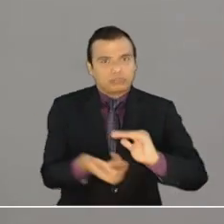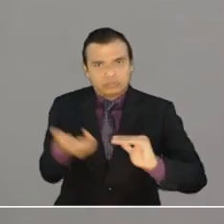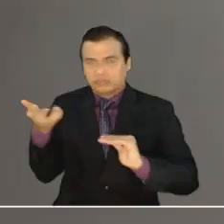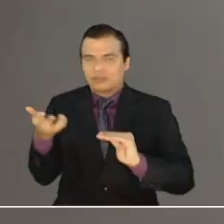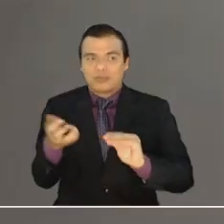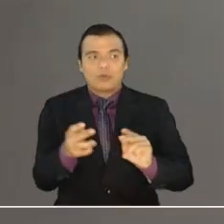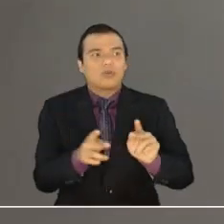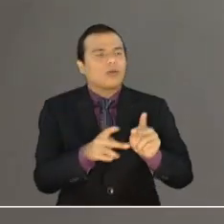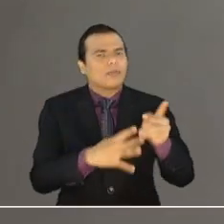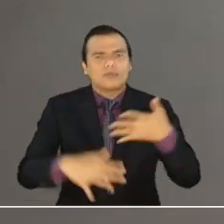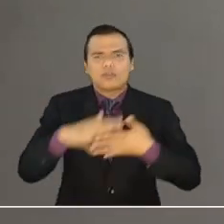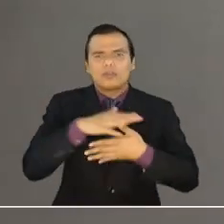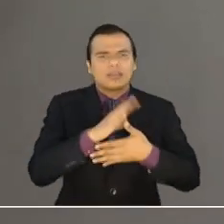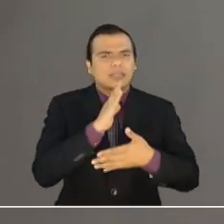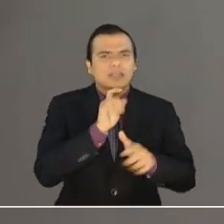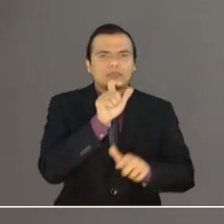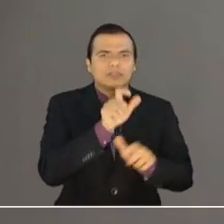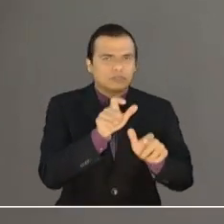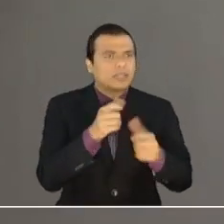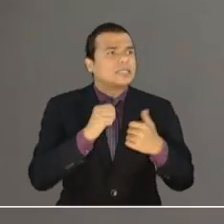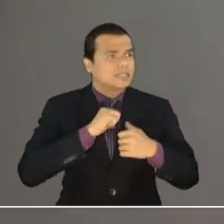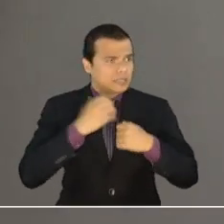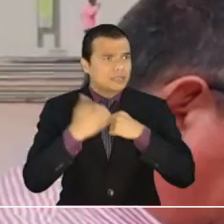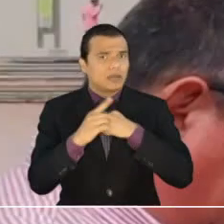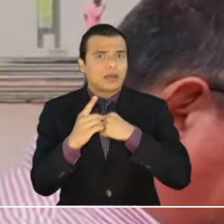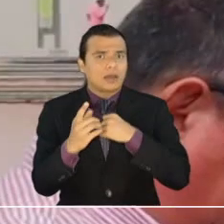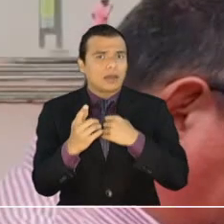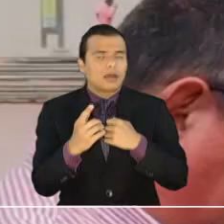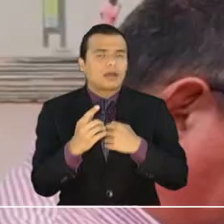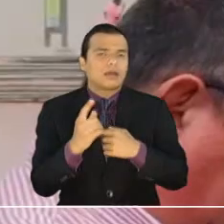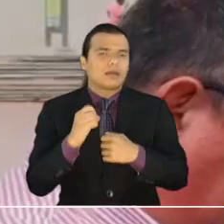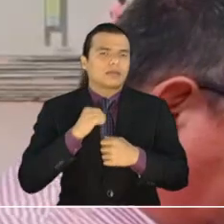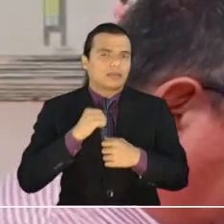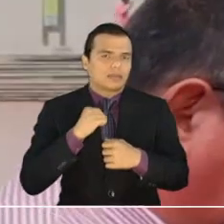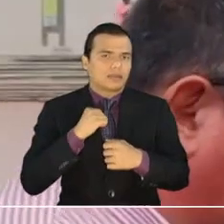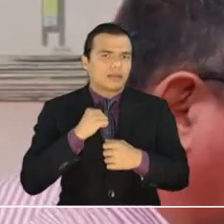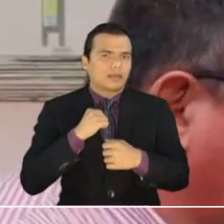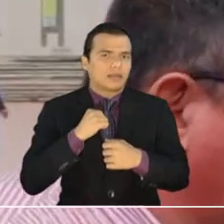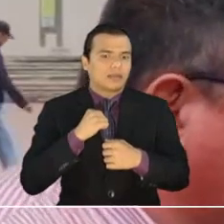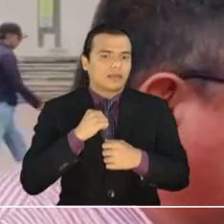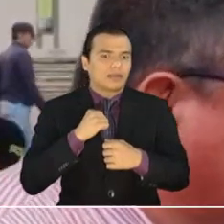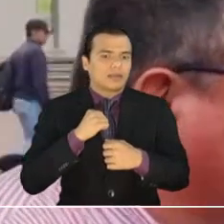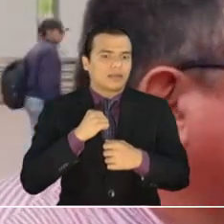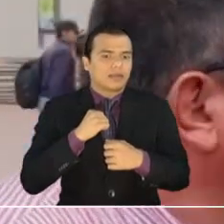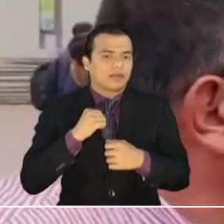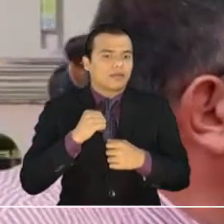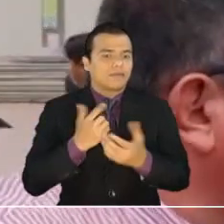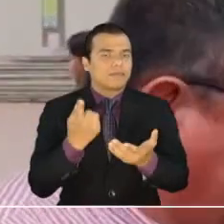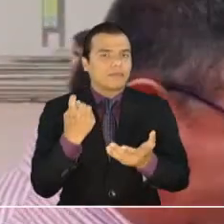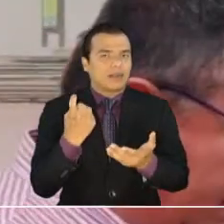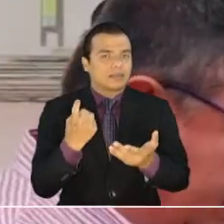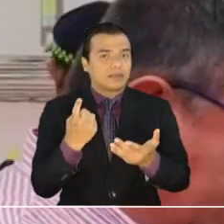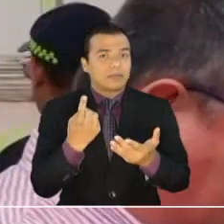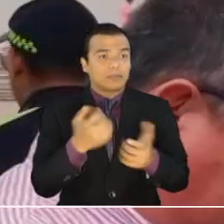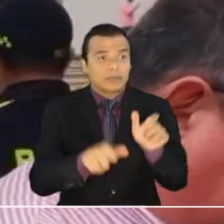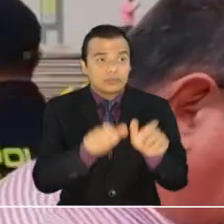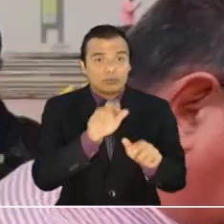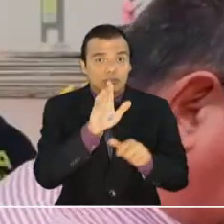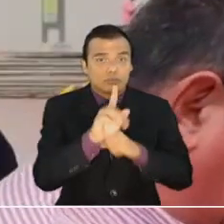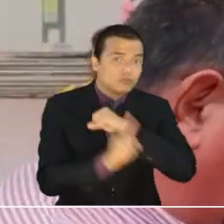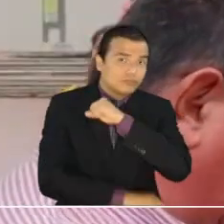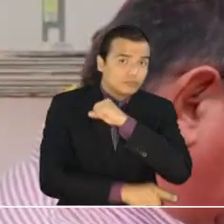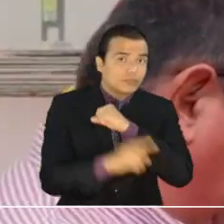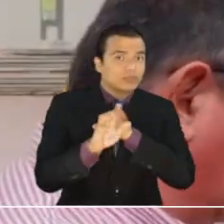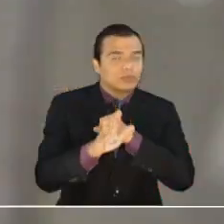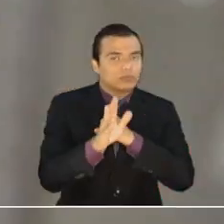sindicados es decir que no han sido condenados por delito alguno en teoría sería como el 20% de lo que tienen en este momento en estaciones de policía